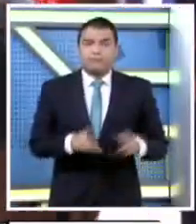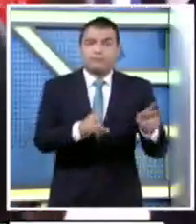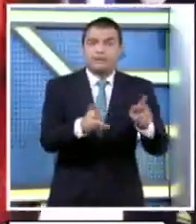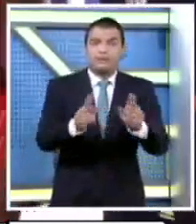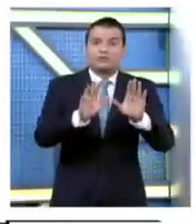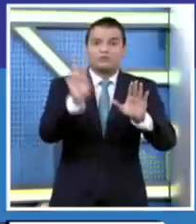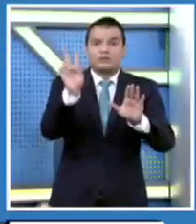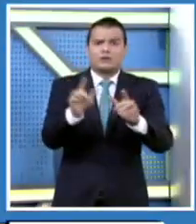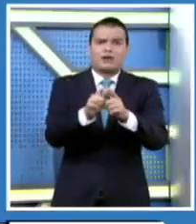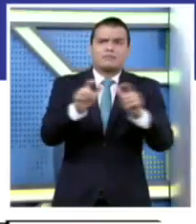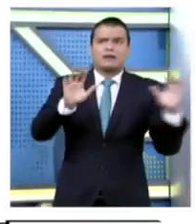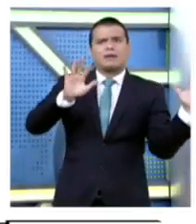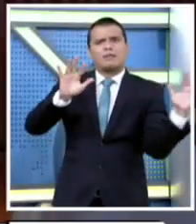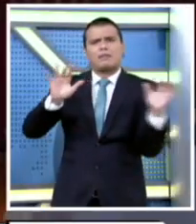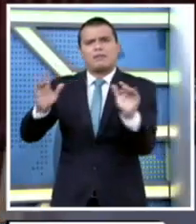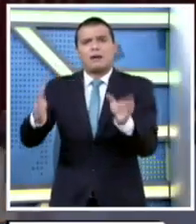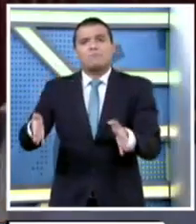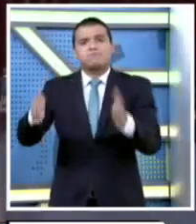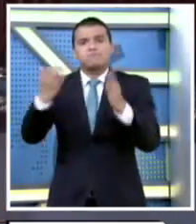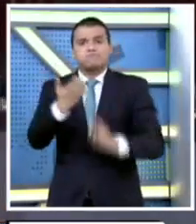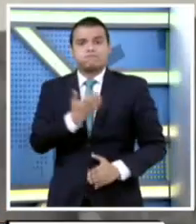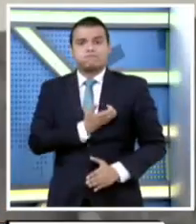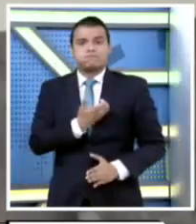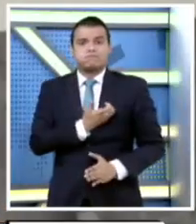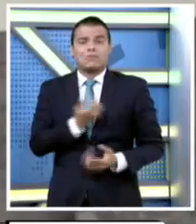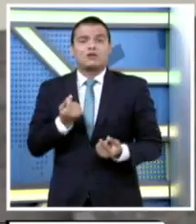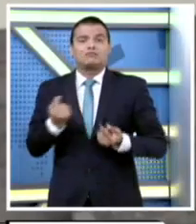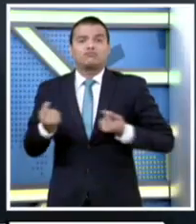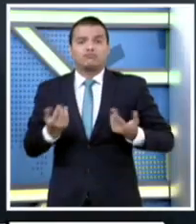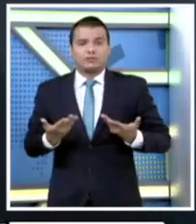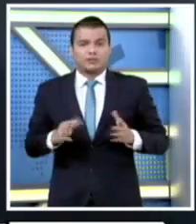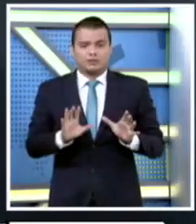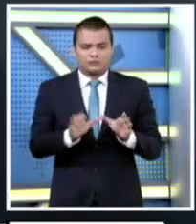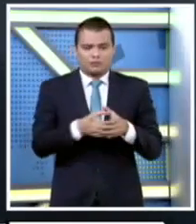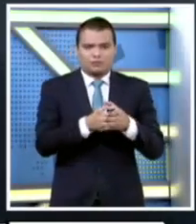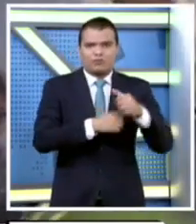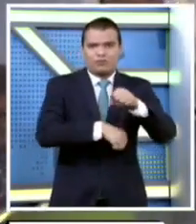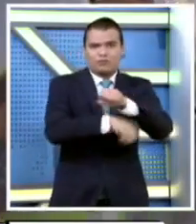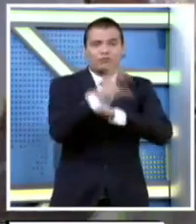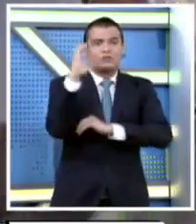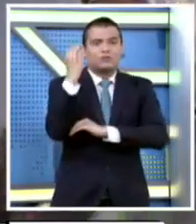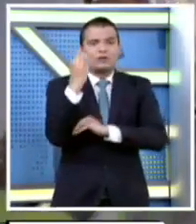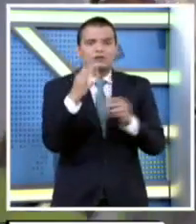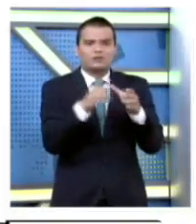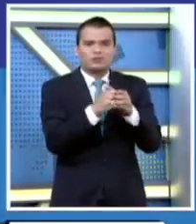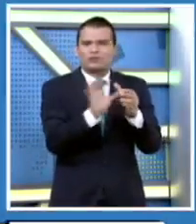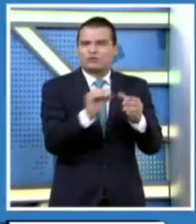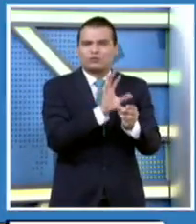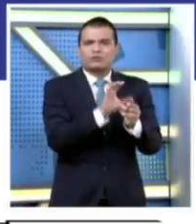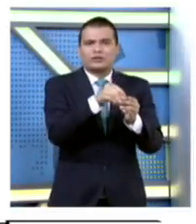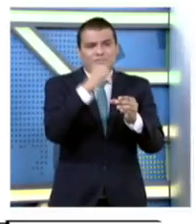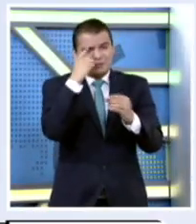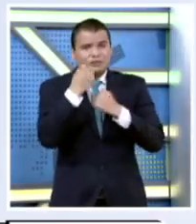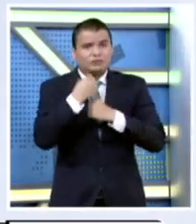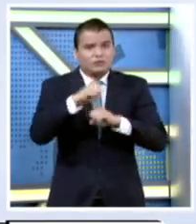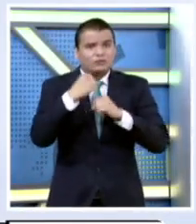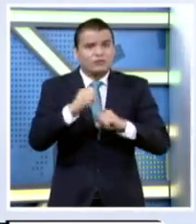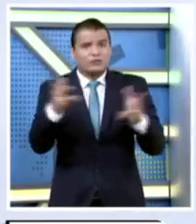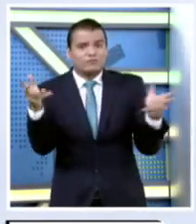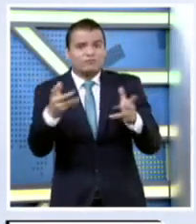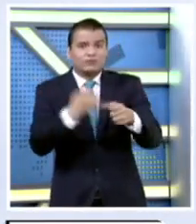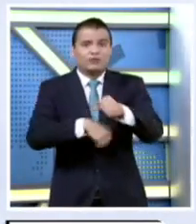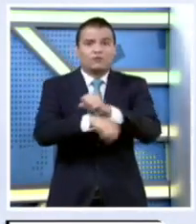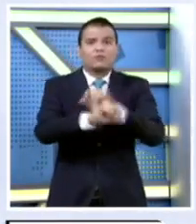de migrantes se agolpan en cercanías del campo. Jugadores y directivos del fútbol colombiano buscan alternativas para salvar la Liga 2020.